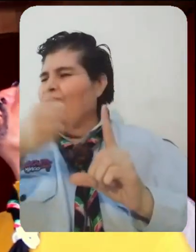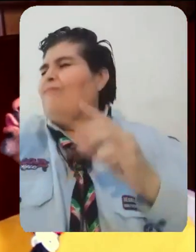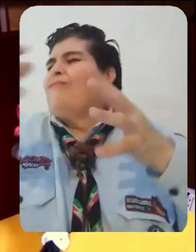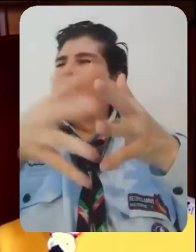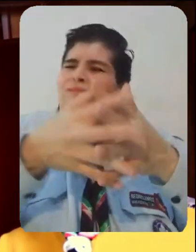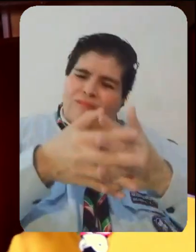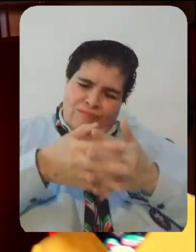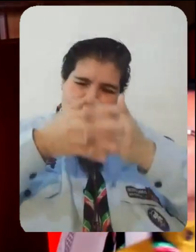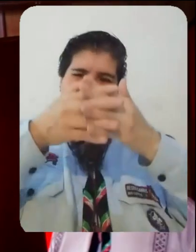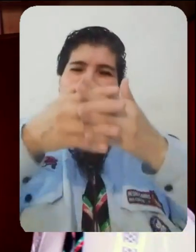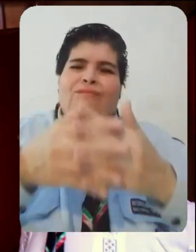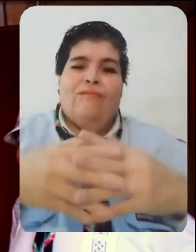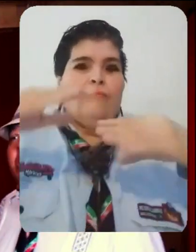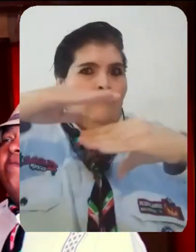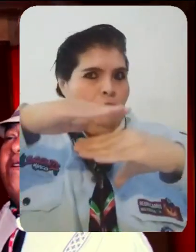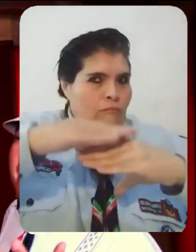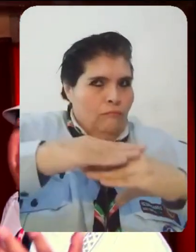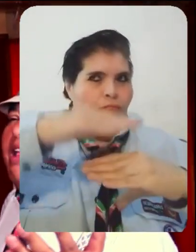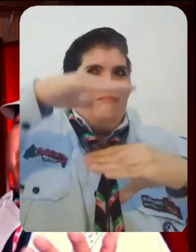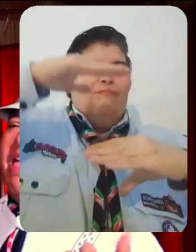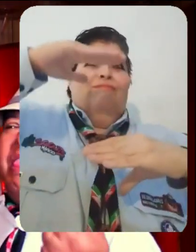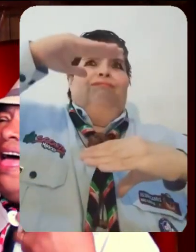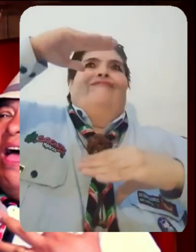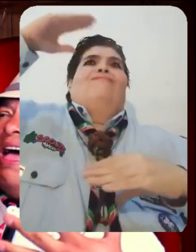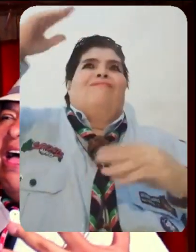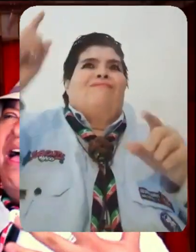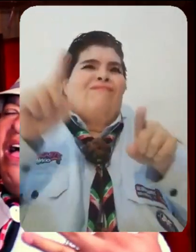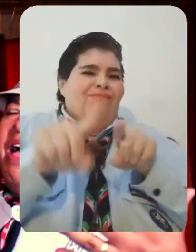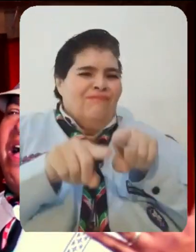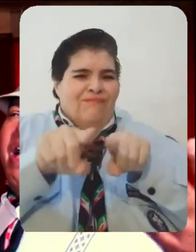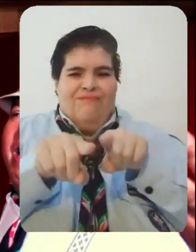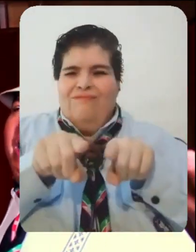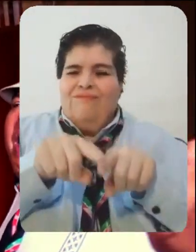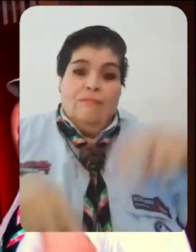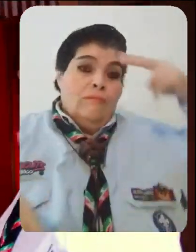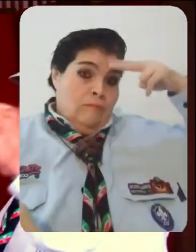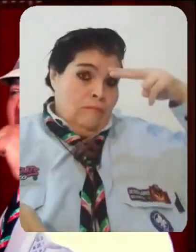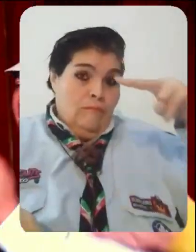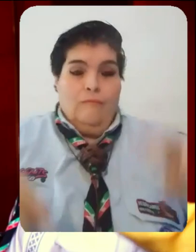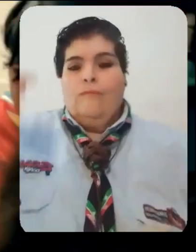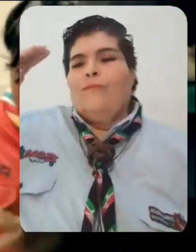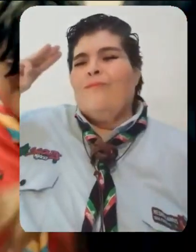lograremos juntos como gran hermandad.